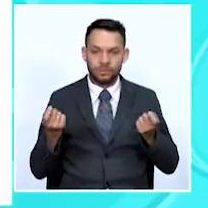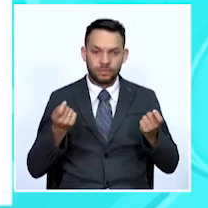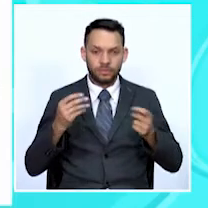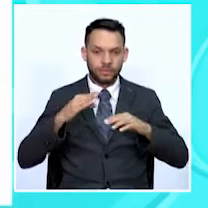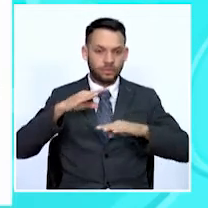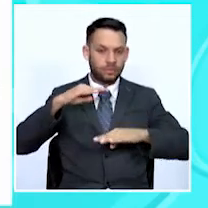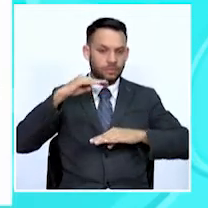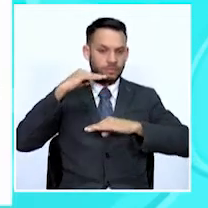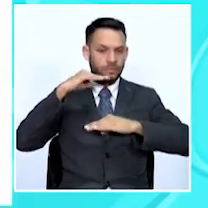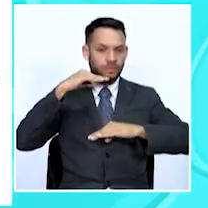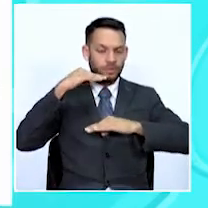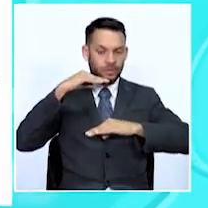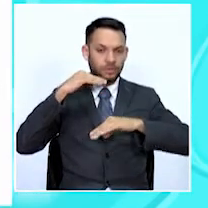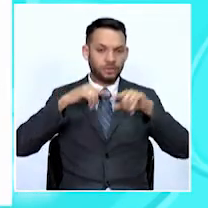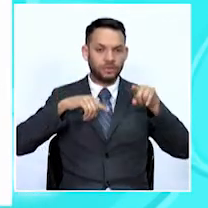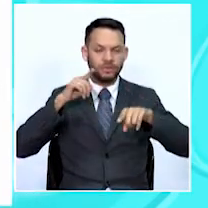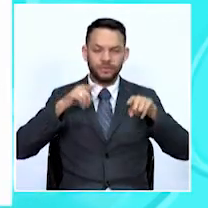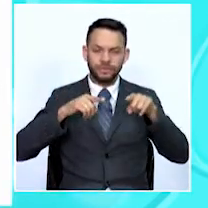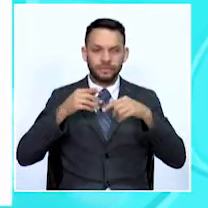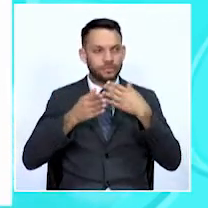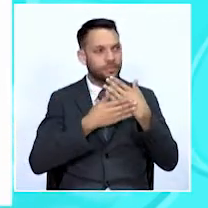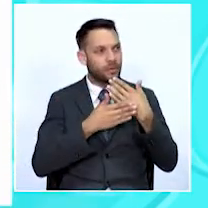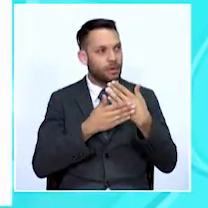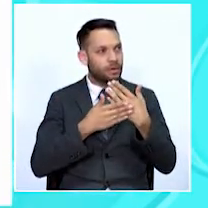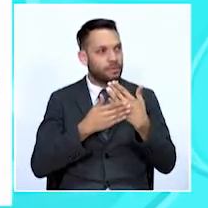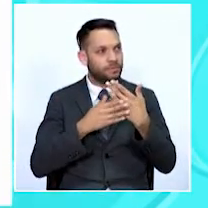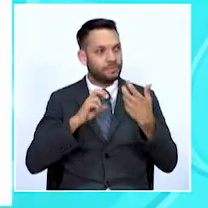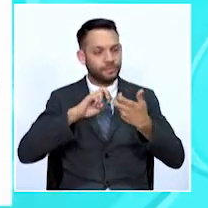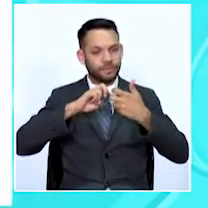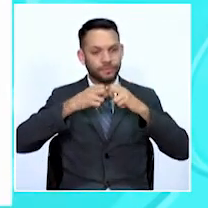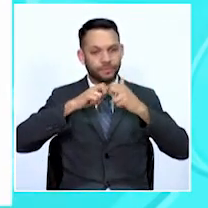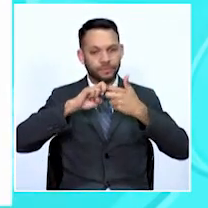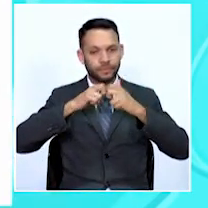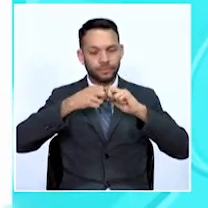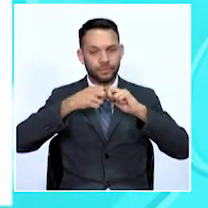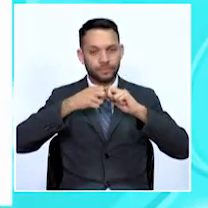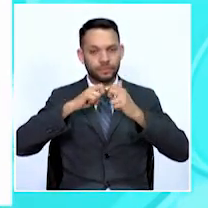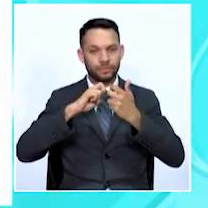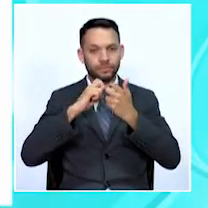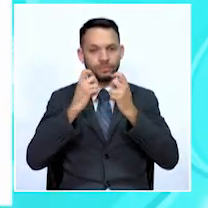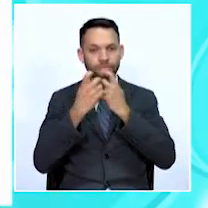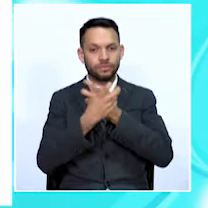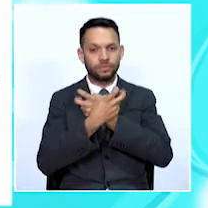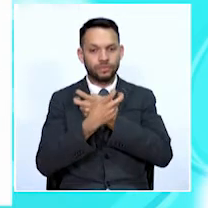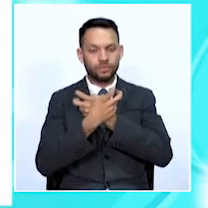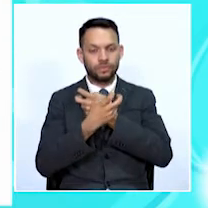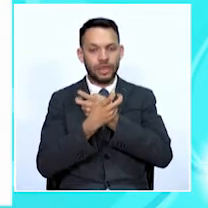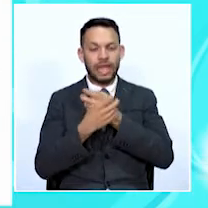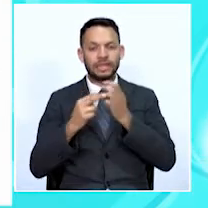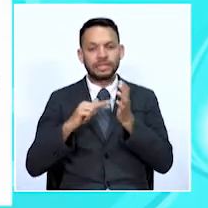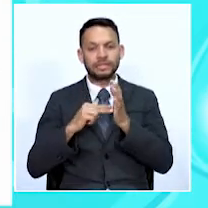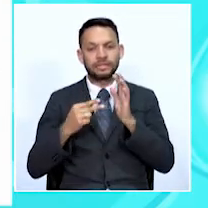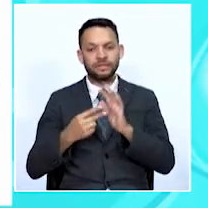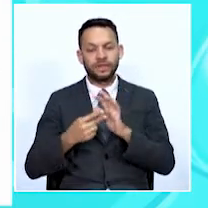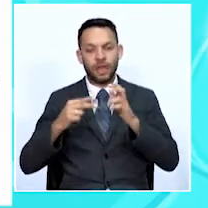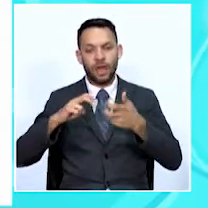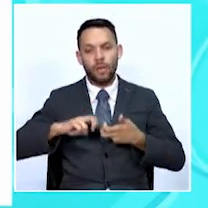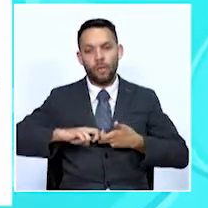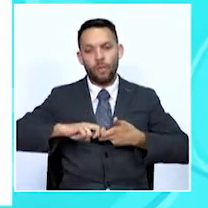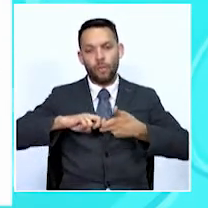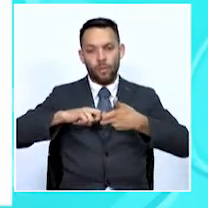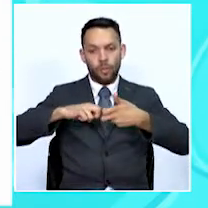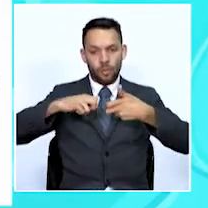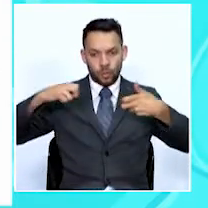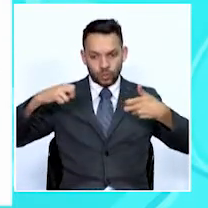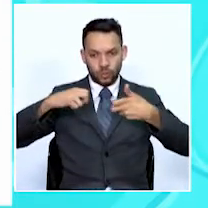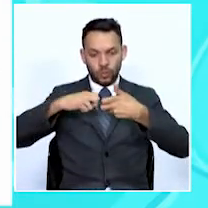¿Qué es el manguito rotador? Porque a todo el mundo nos dicen, es que el manguito rotador. El manguito rotador son 4 musculitos que están en